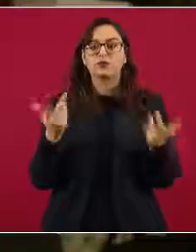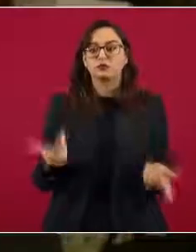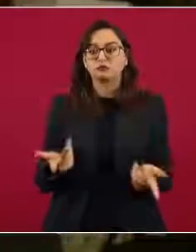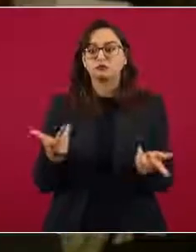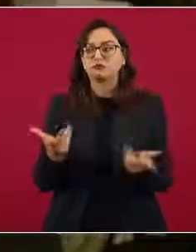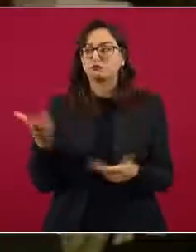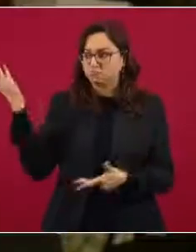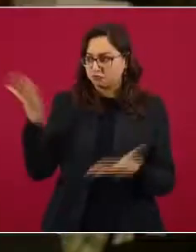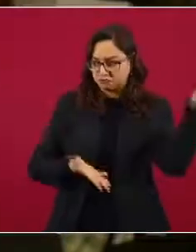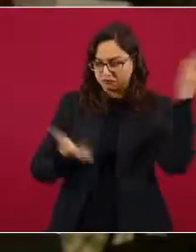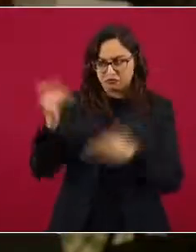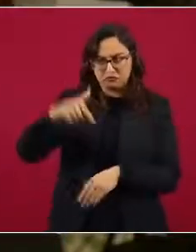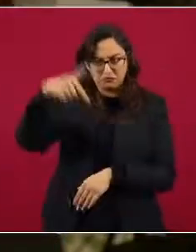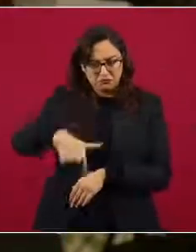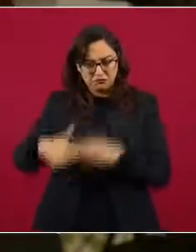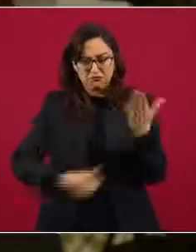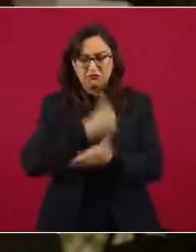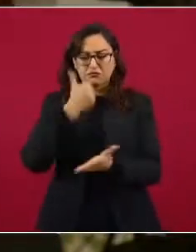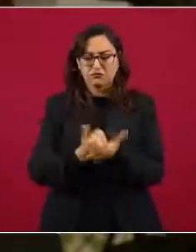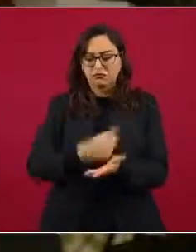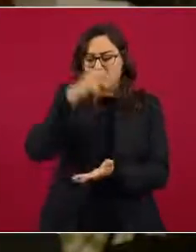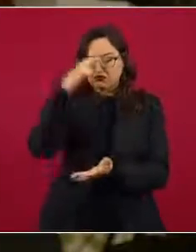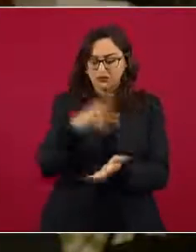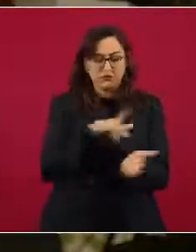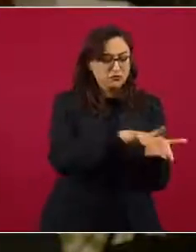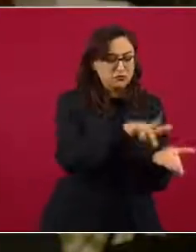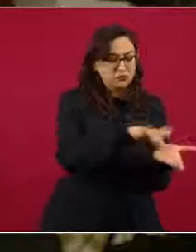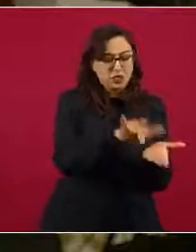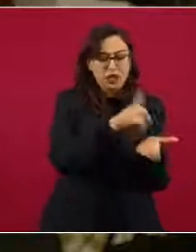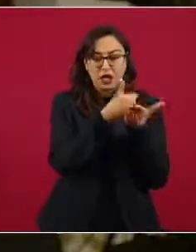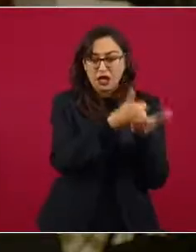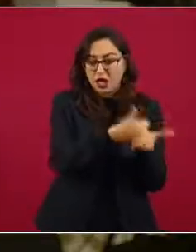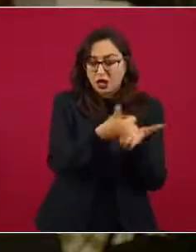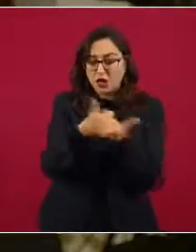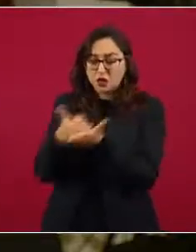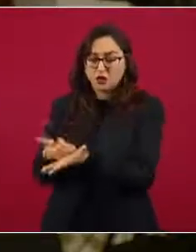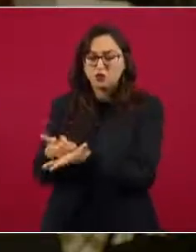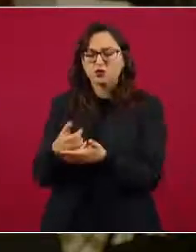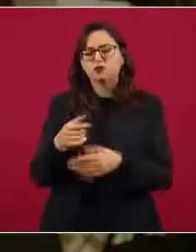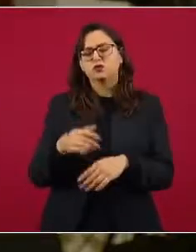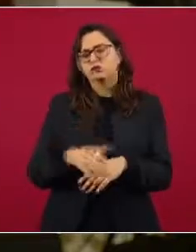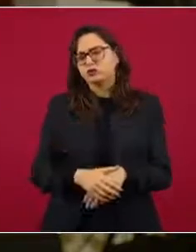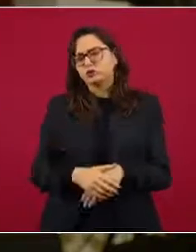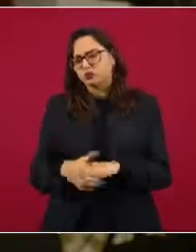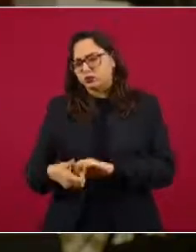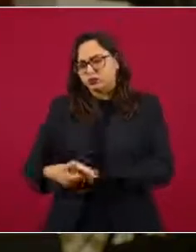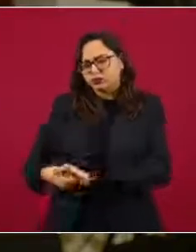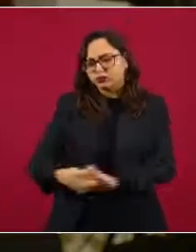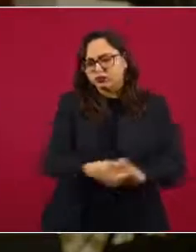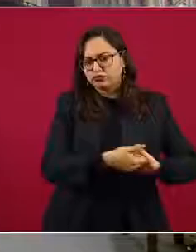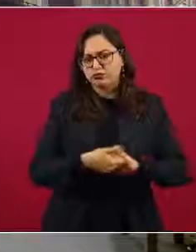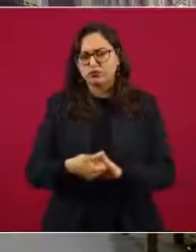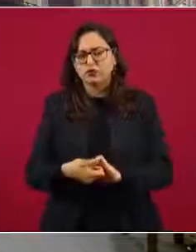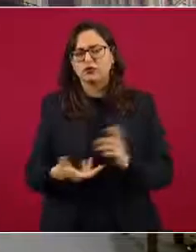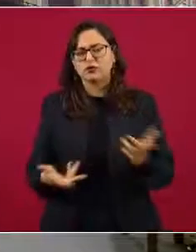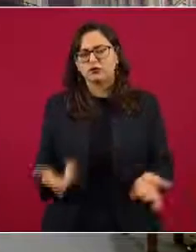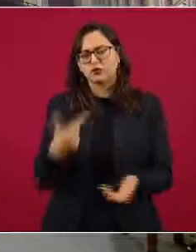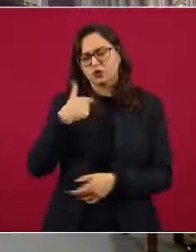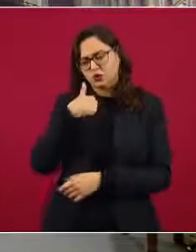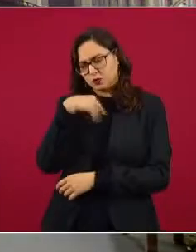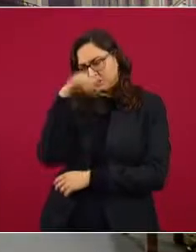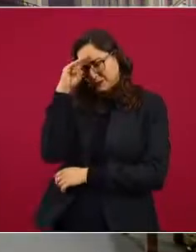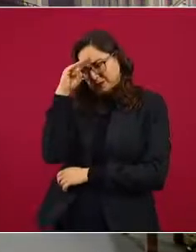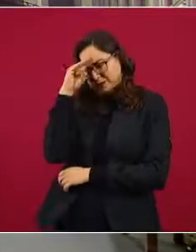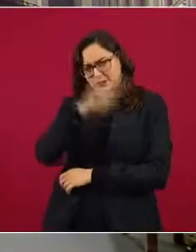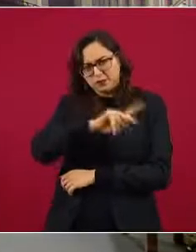por solidaridad a toda la población que vivimos aquí, mi pregunta sería si existiría una ruta crítica, en todo caso, por parte